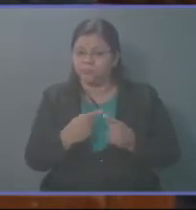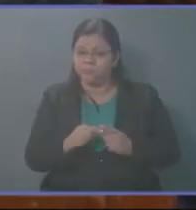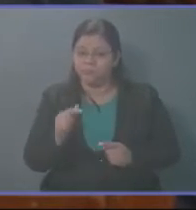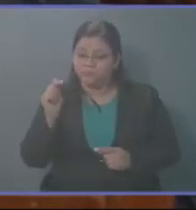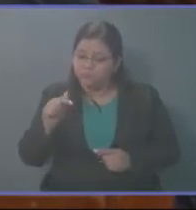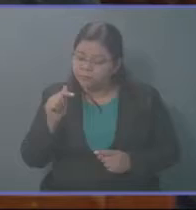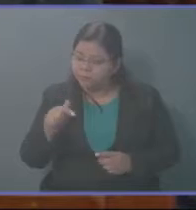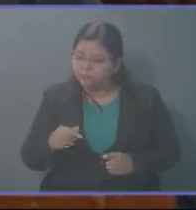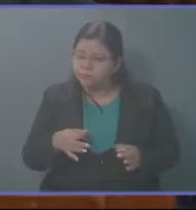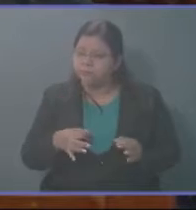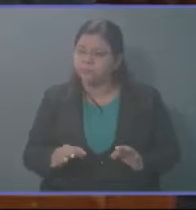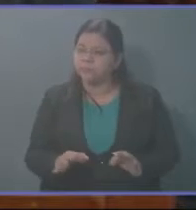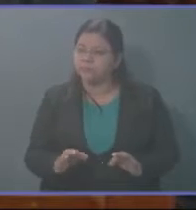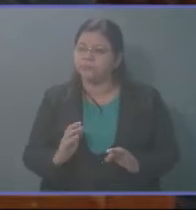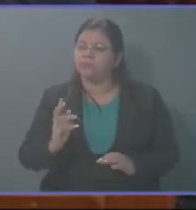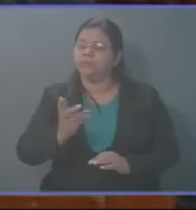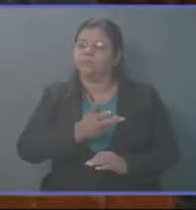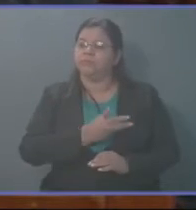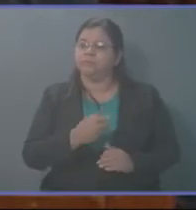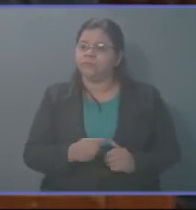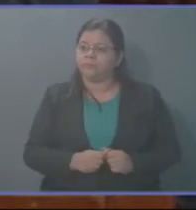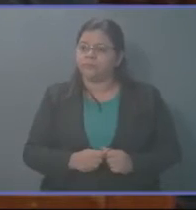esa forma